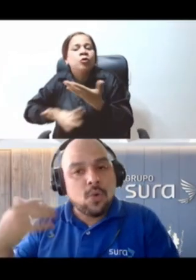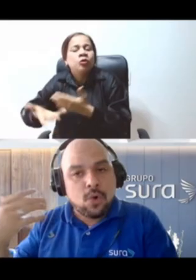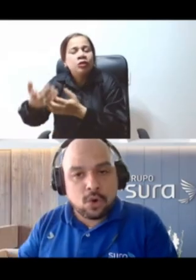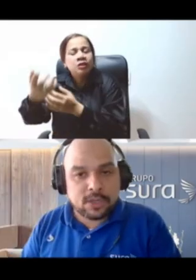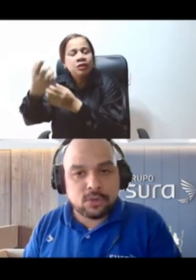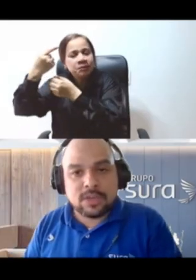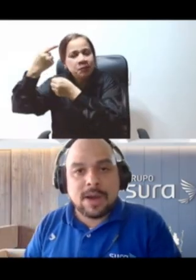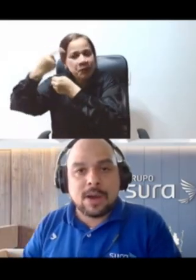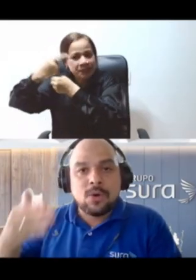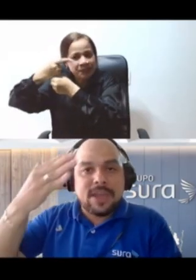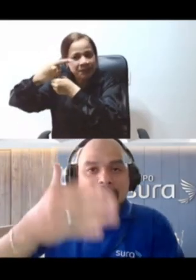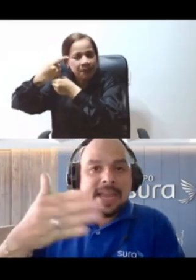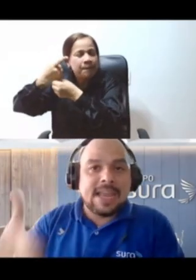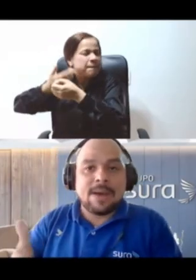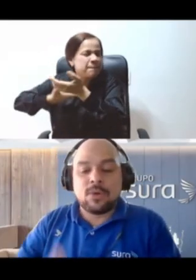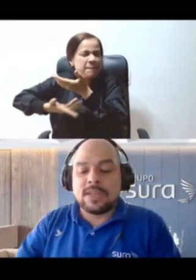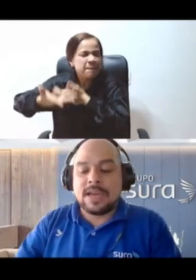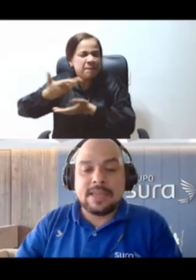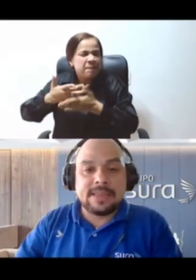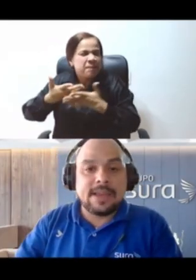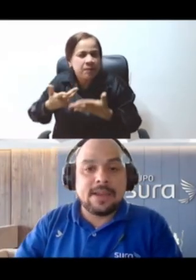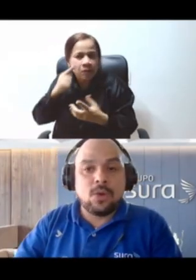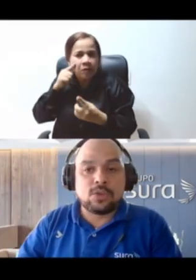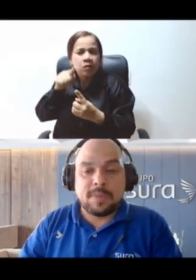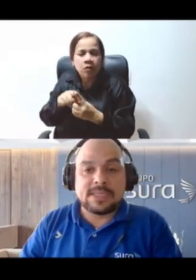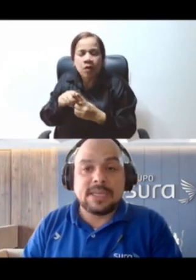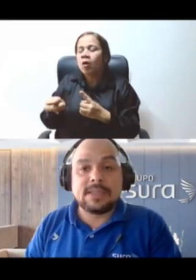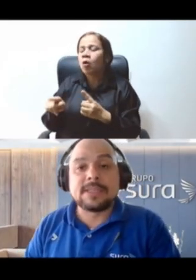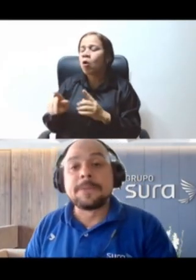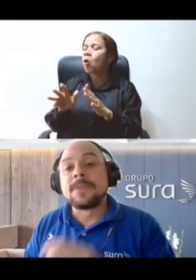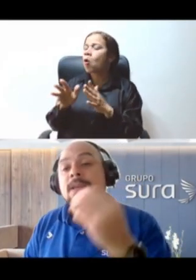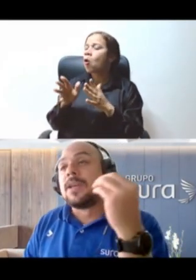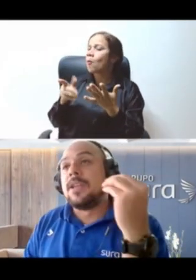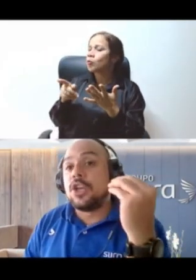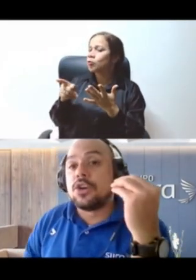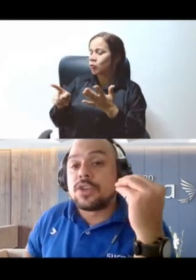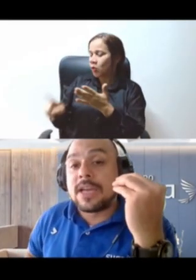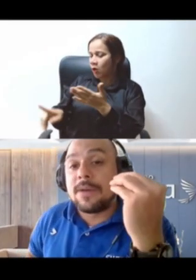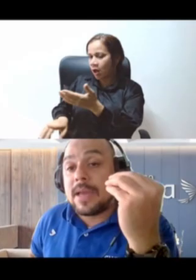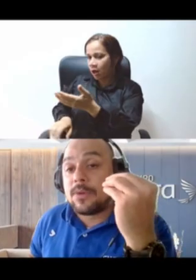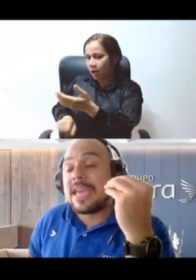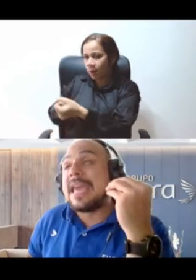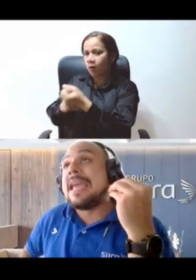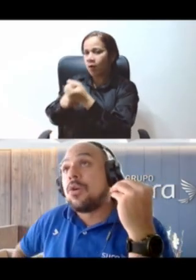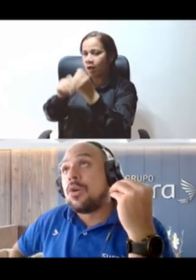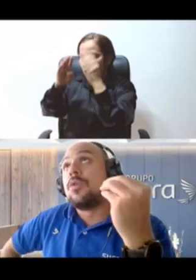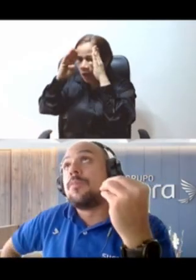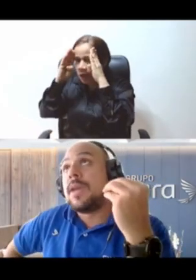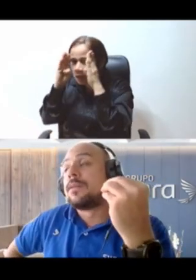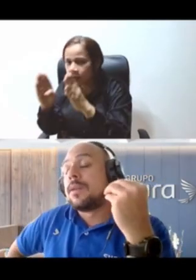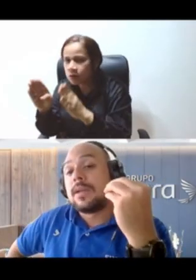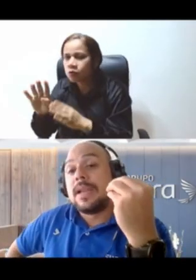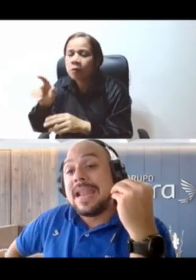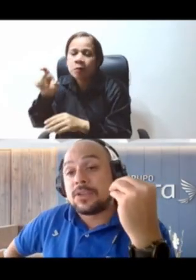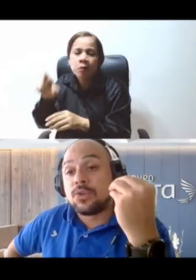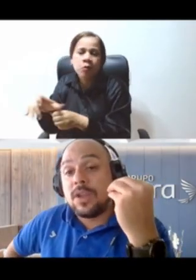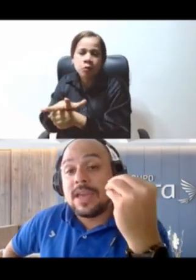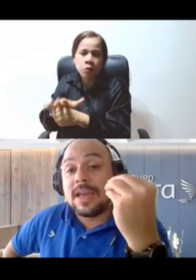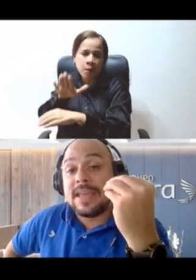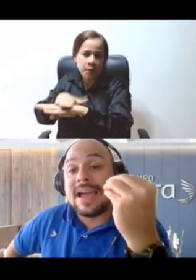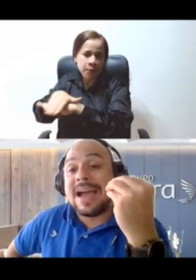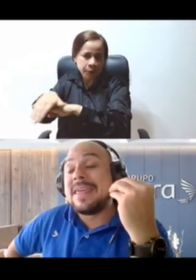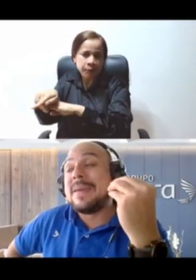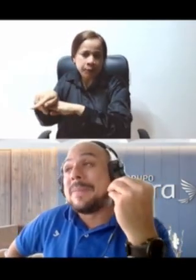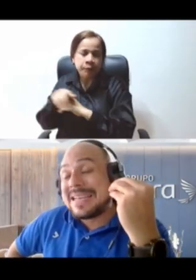podamos hacer un correcto trabajo en el abordaje de los pacientes. Niños, sabíamos que en Colombia